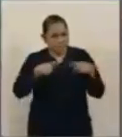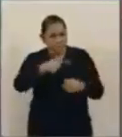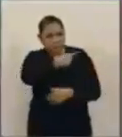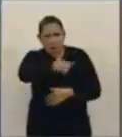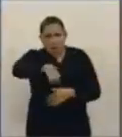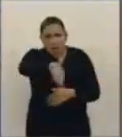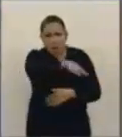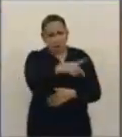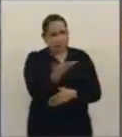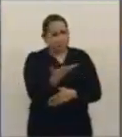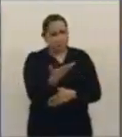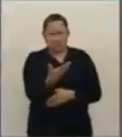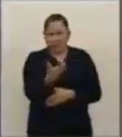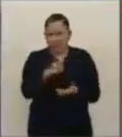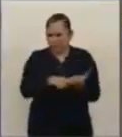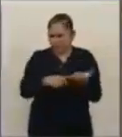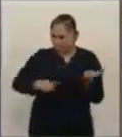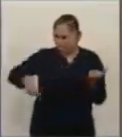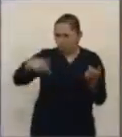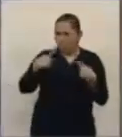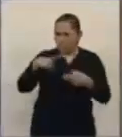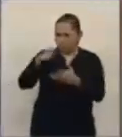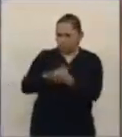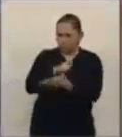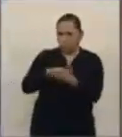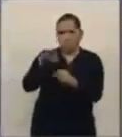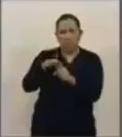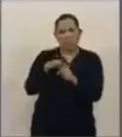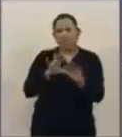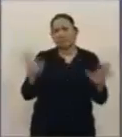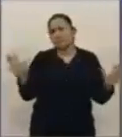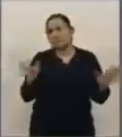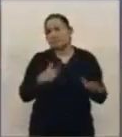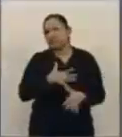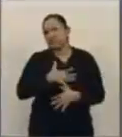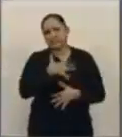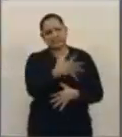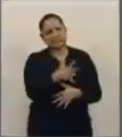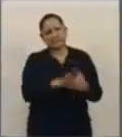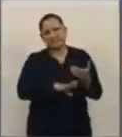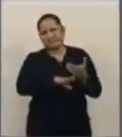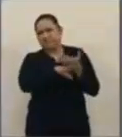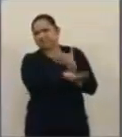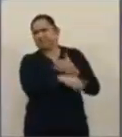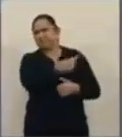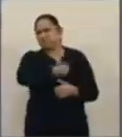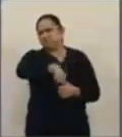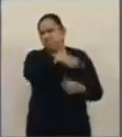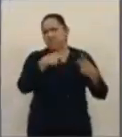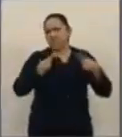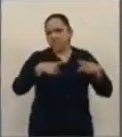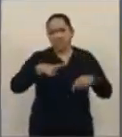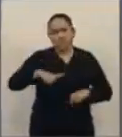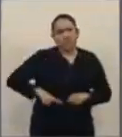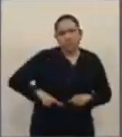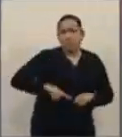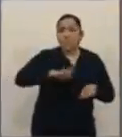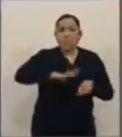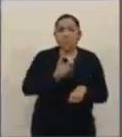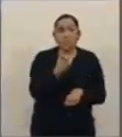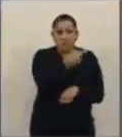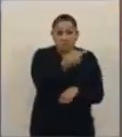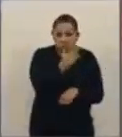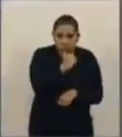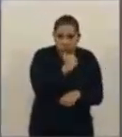gobernados por los responsables de las dependencias involucradas en la investigación del caso. Y por el